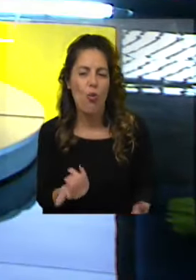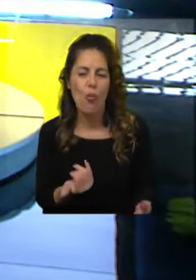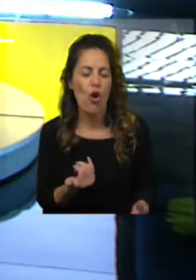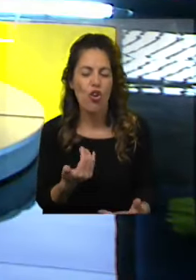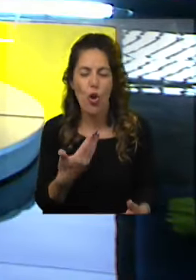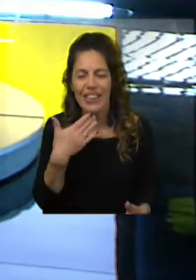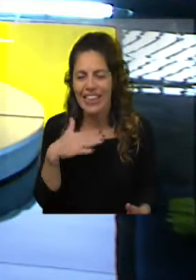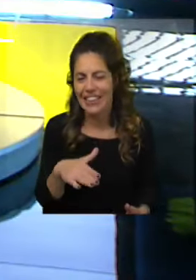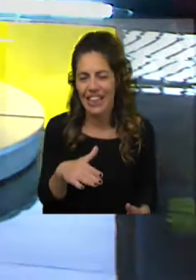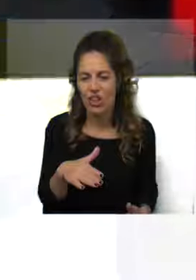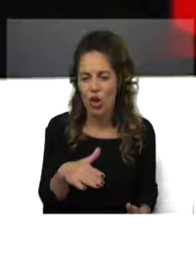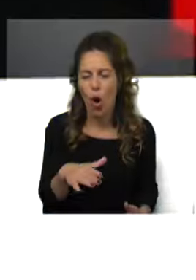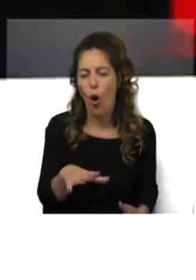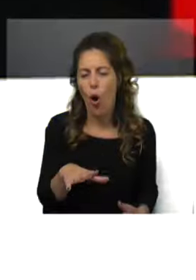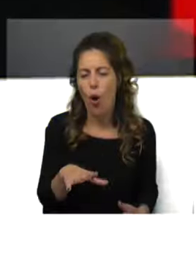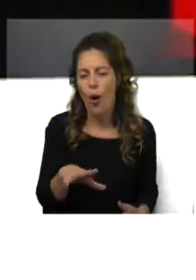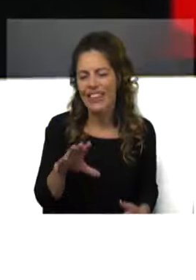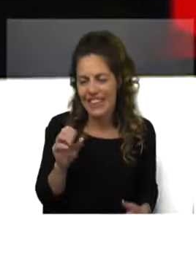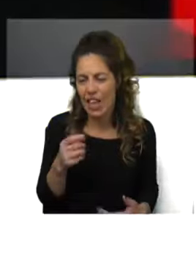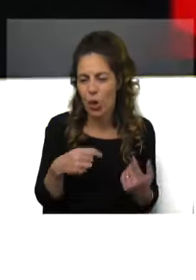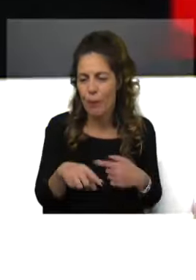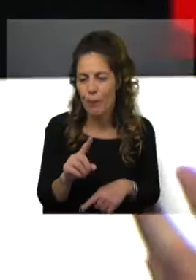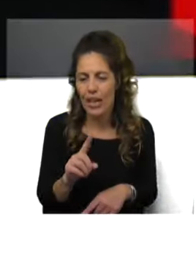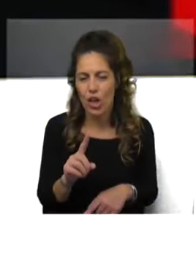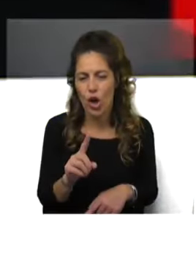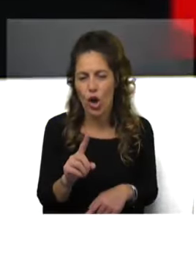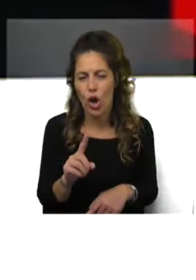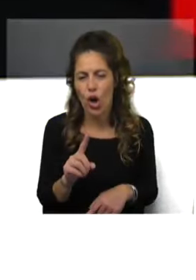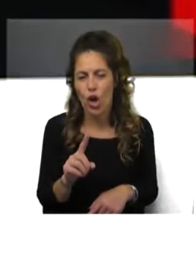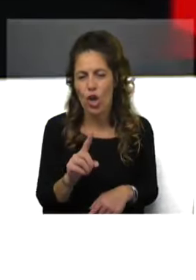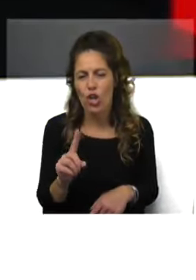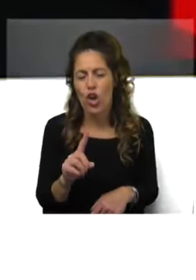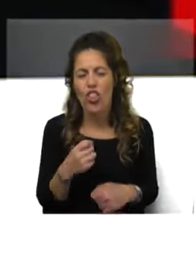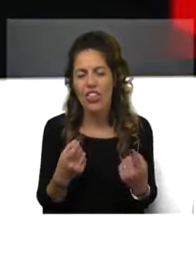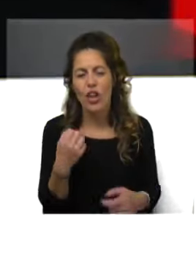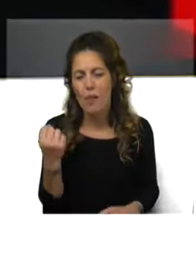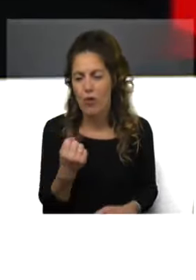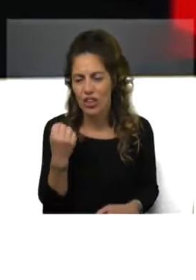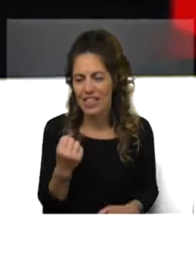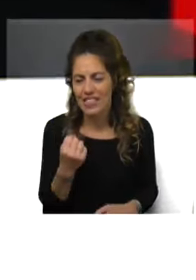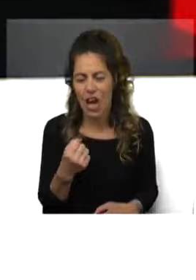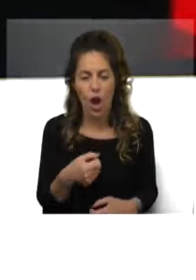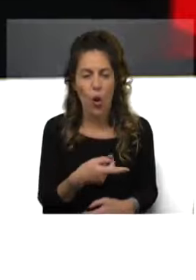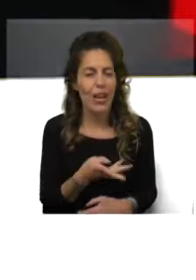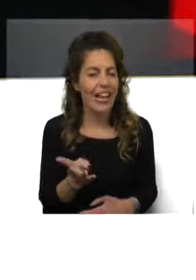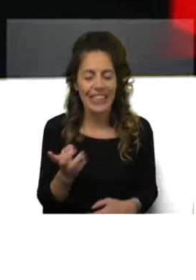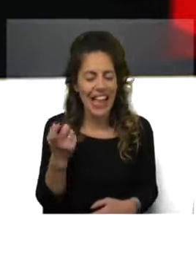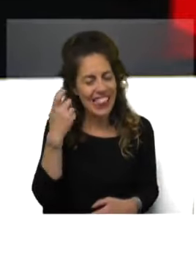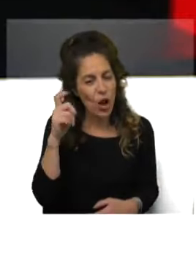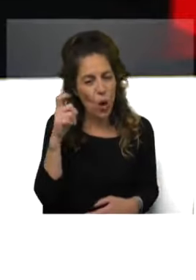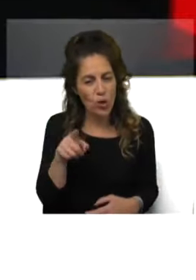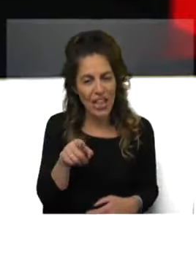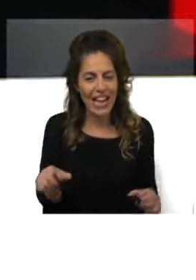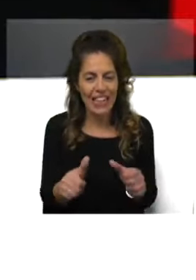comprendiendo o comprendiendo pero es decir no gustándole eh una cantidad de lógicas que la